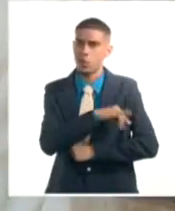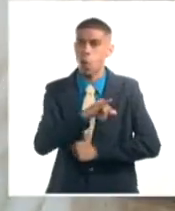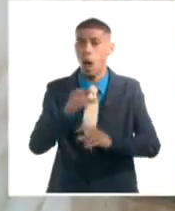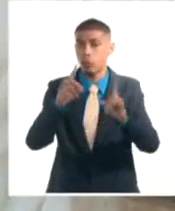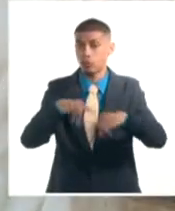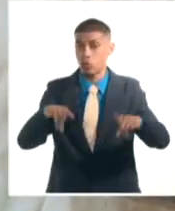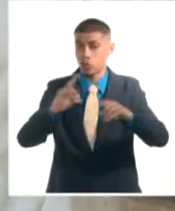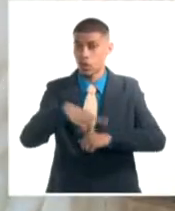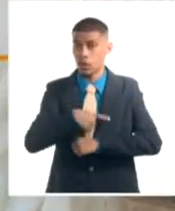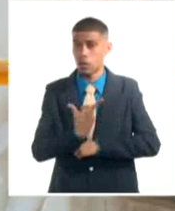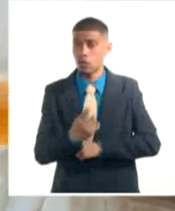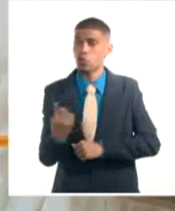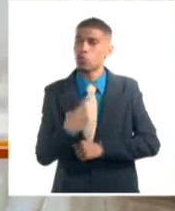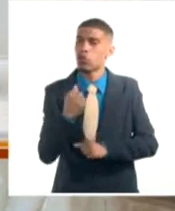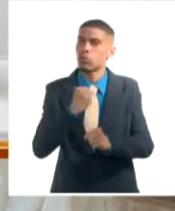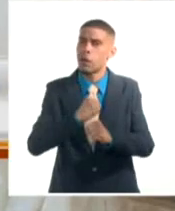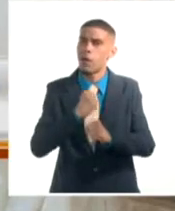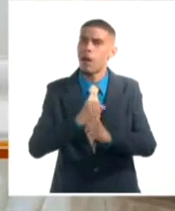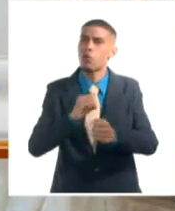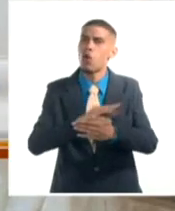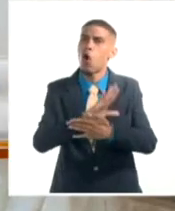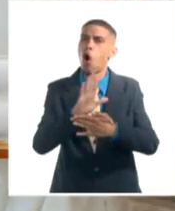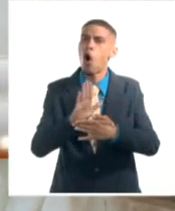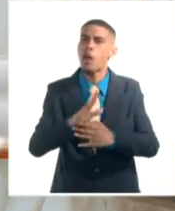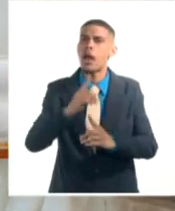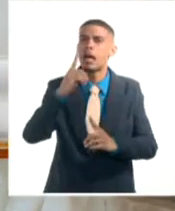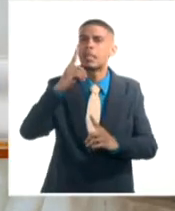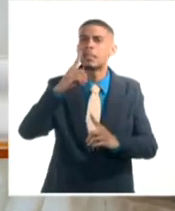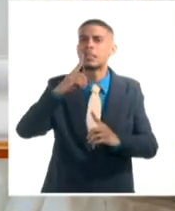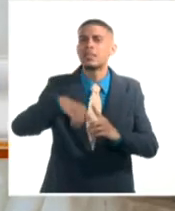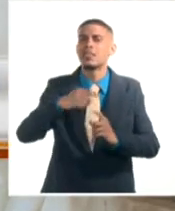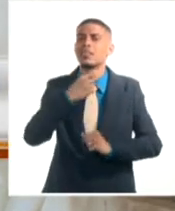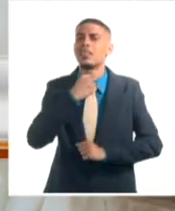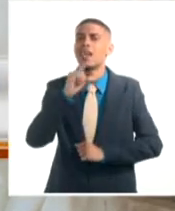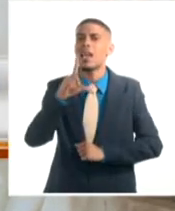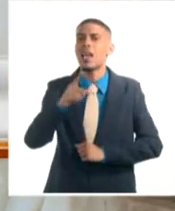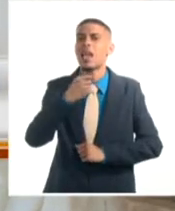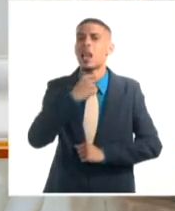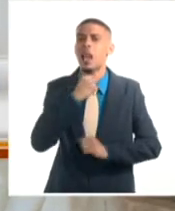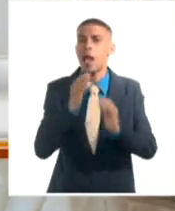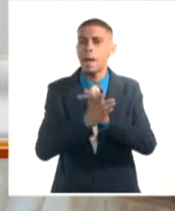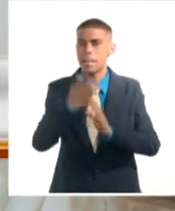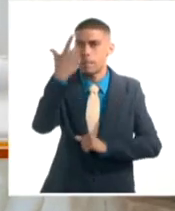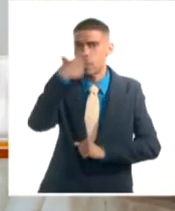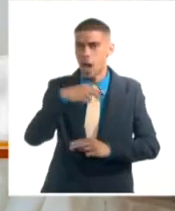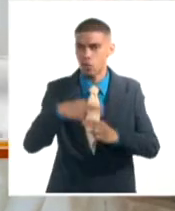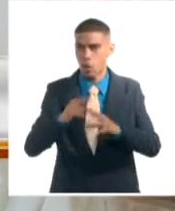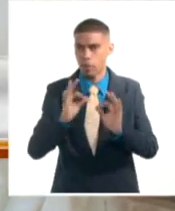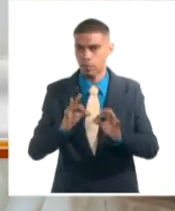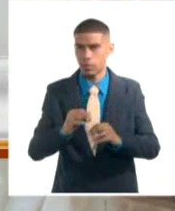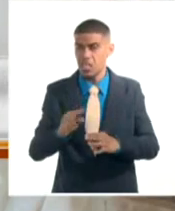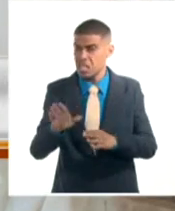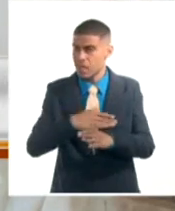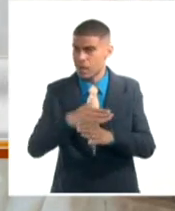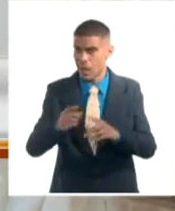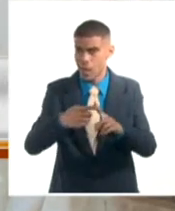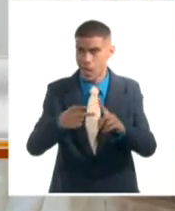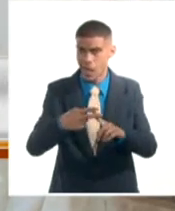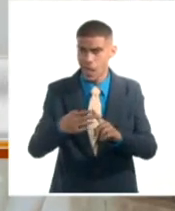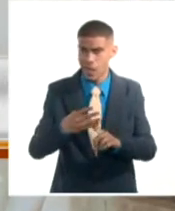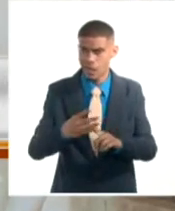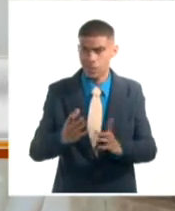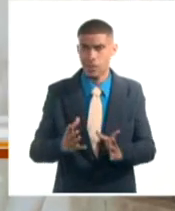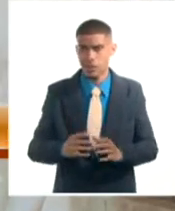Fuimos trabajando la obra de Telemann, de George Philip Telemann. Entre ellos trabajamos varias obras que incluyen diferentes